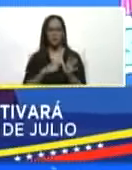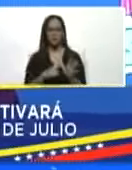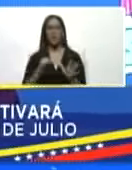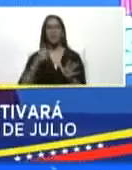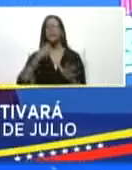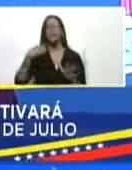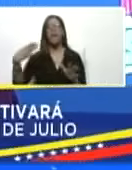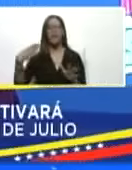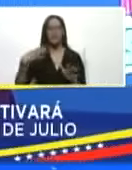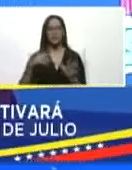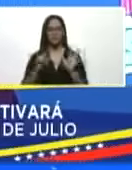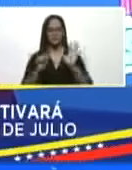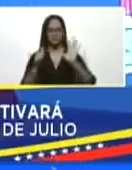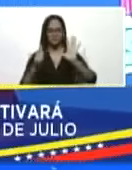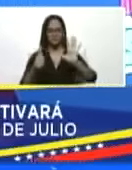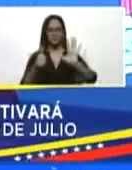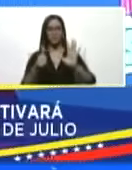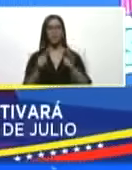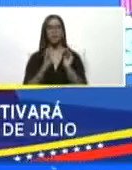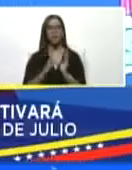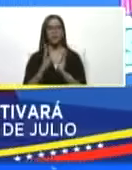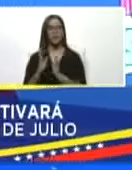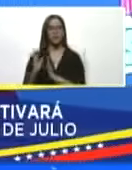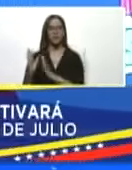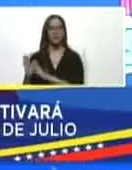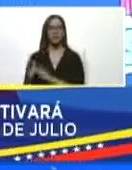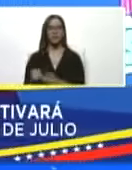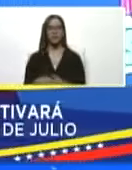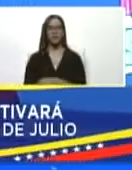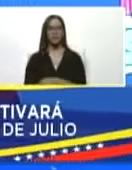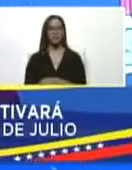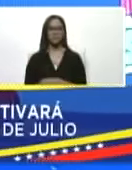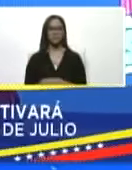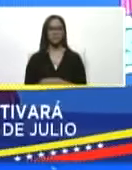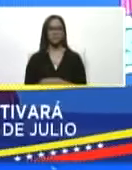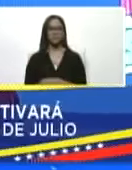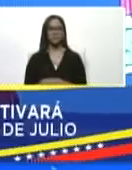Ecao. A organizarse, pues, como dice el chiste.